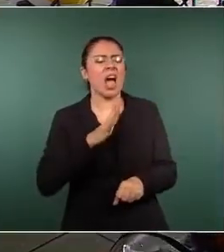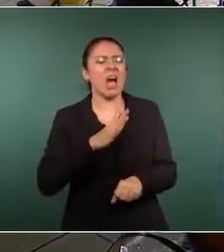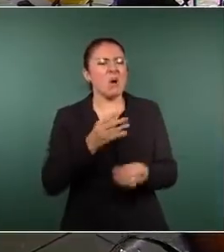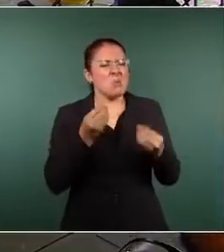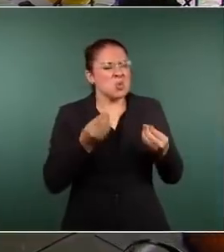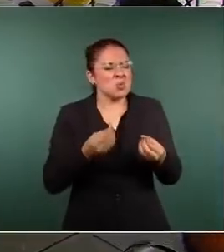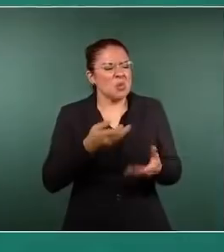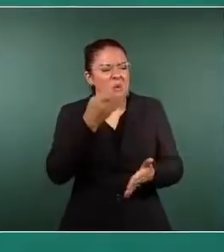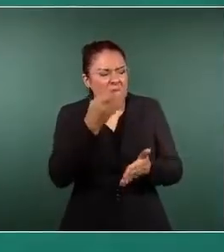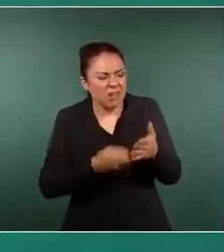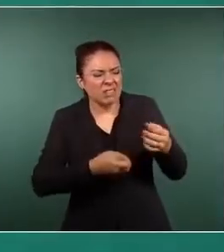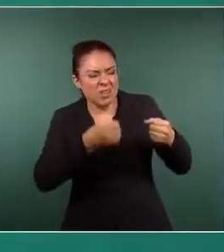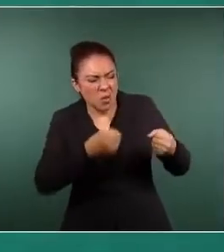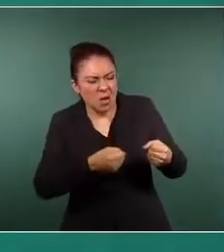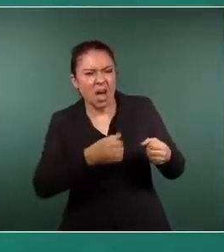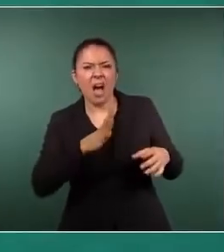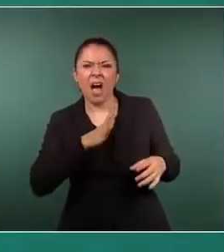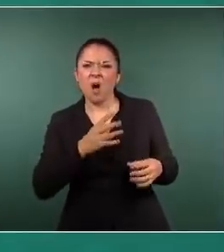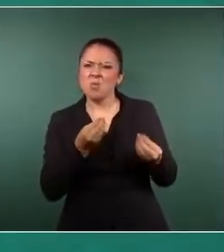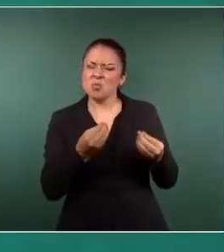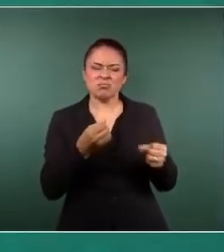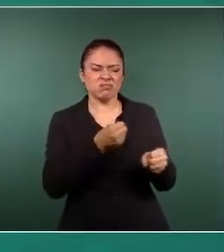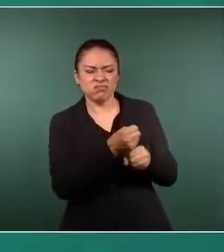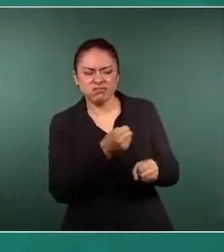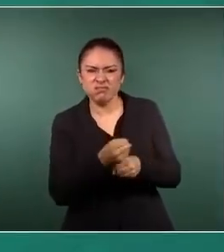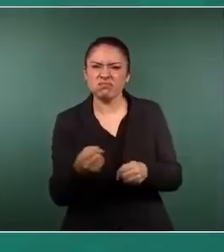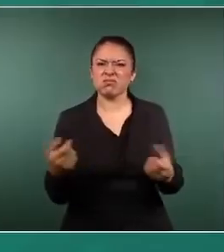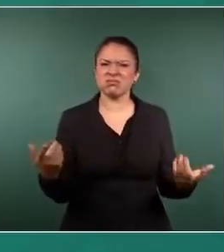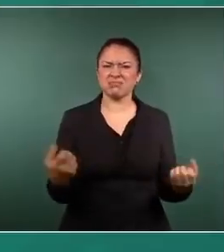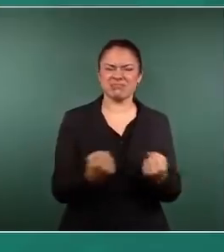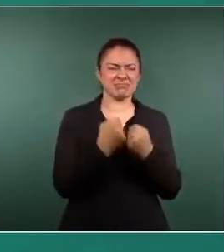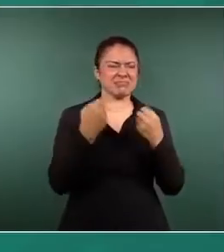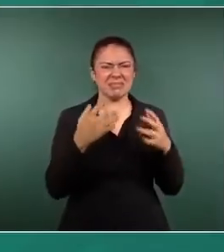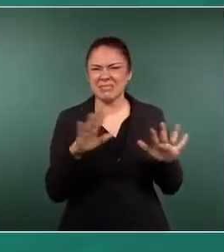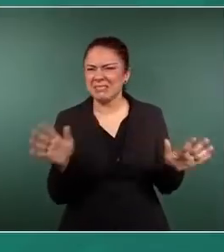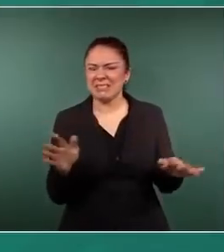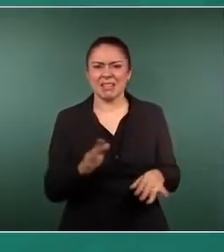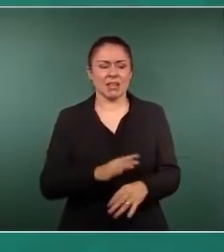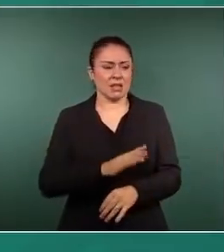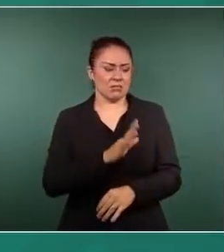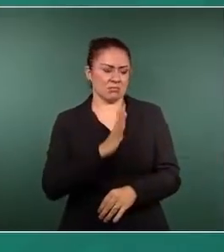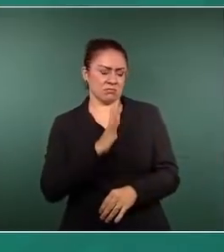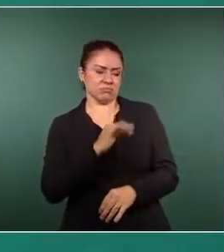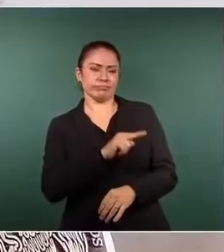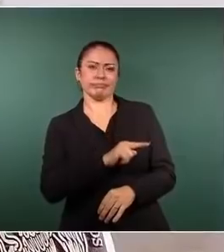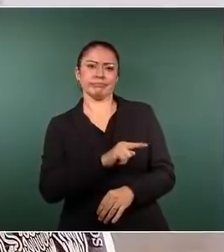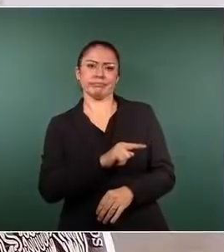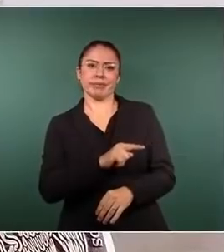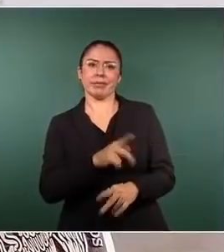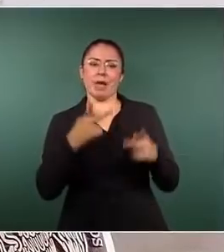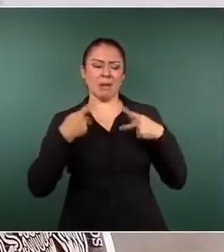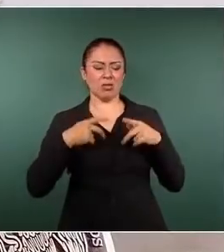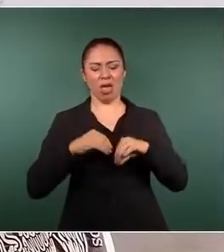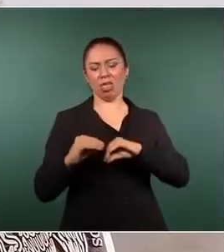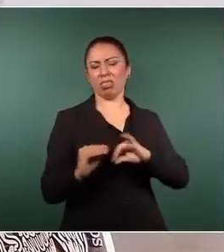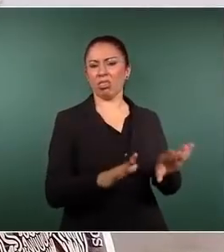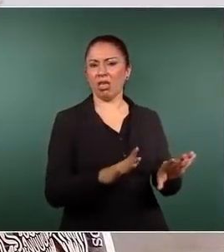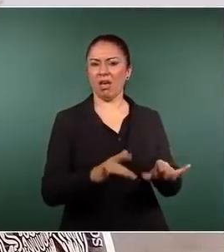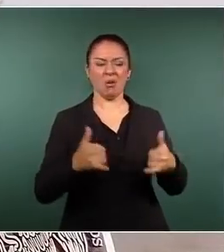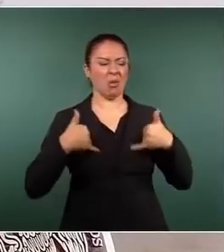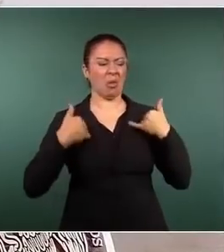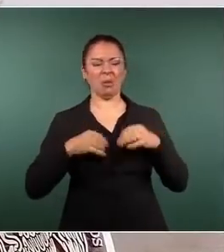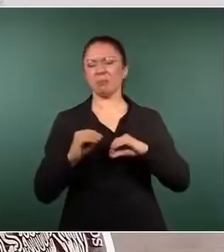hemos dicho muchas veces porque se abandonó al pueblo porque se le dio la espalda a los jóvenes